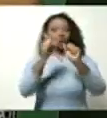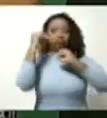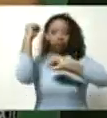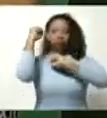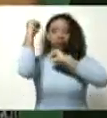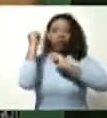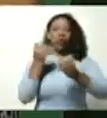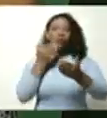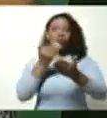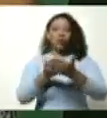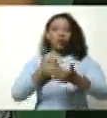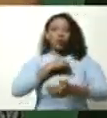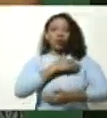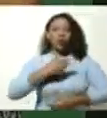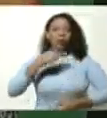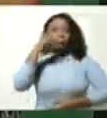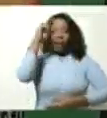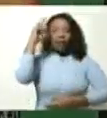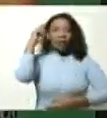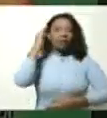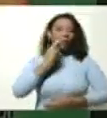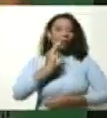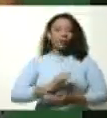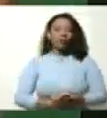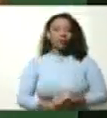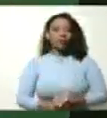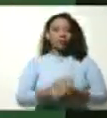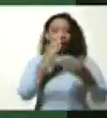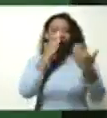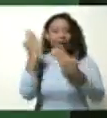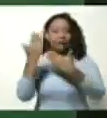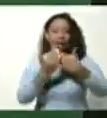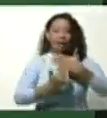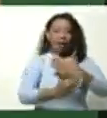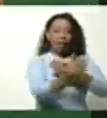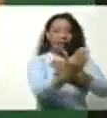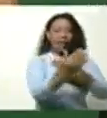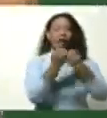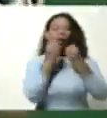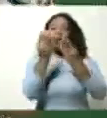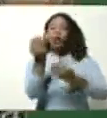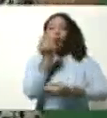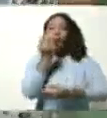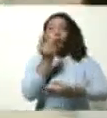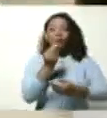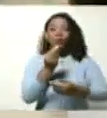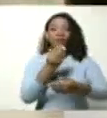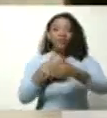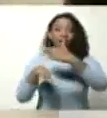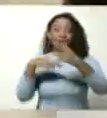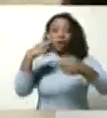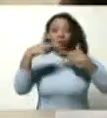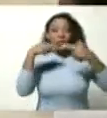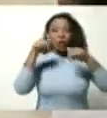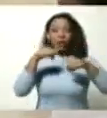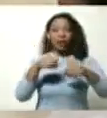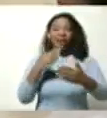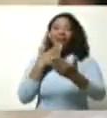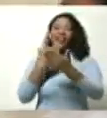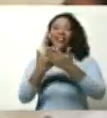nos los pidió nuestro padre Simón Bolívar. Así que adelante y buen apetito cuando vayan a almorzar ahorita.